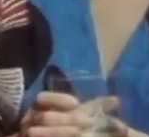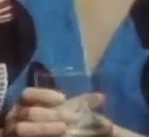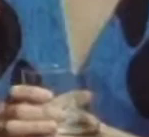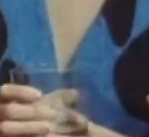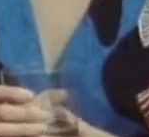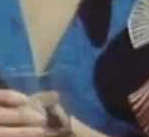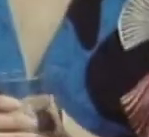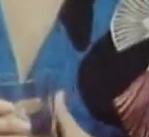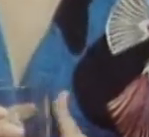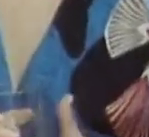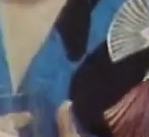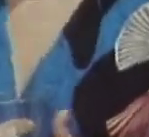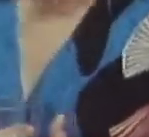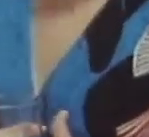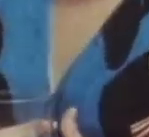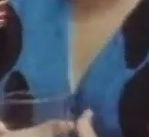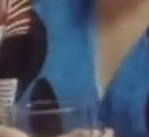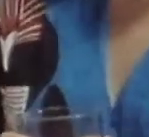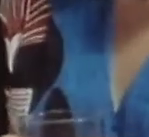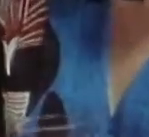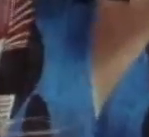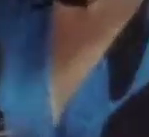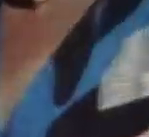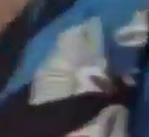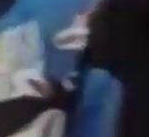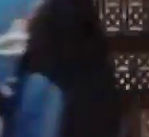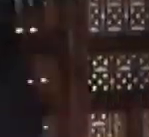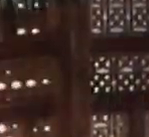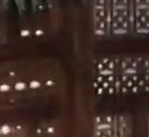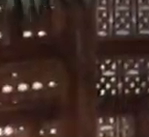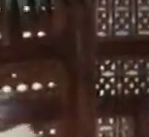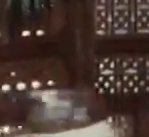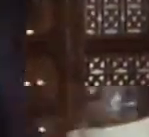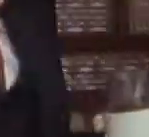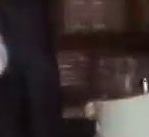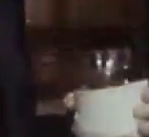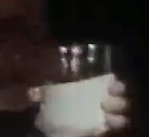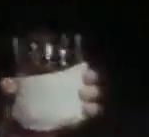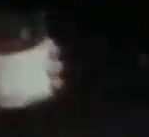¿eh? ¡Qué barbaridad! ¿Quién lo hubiera dicho?